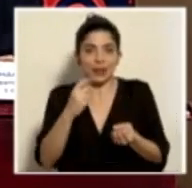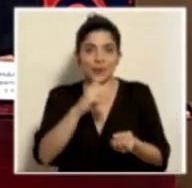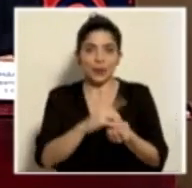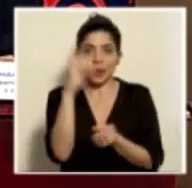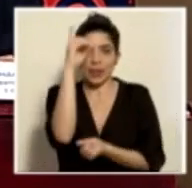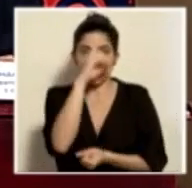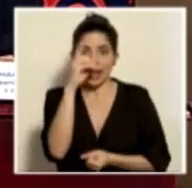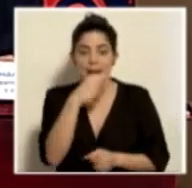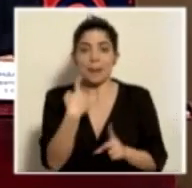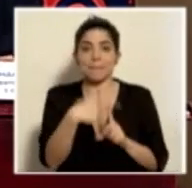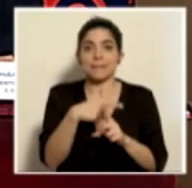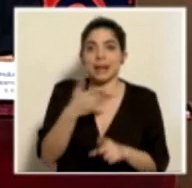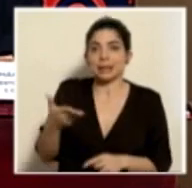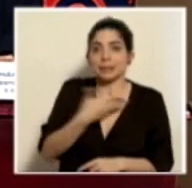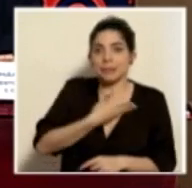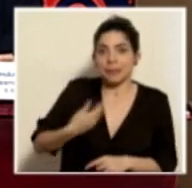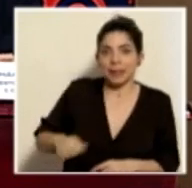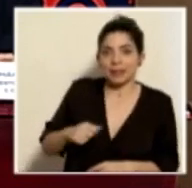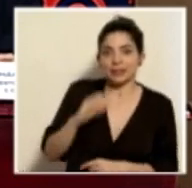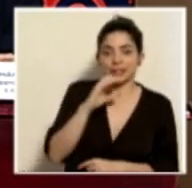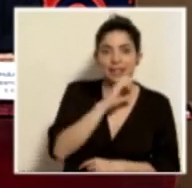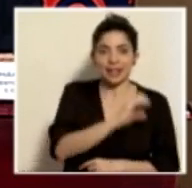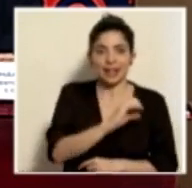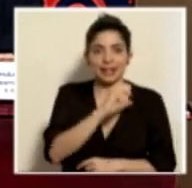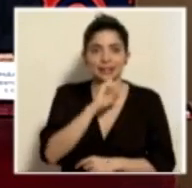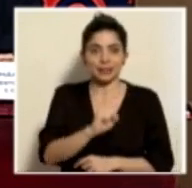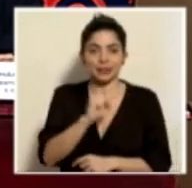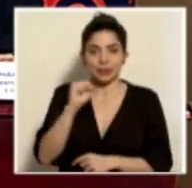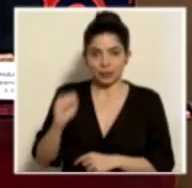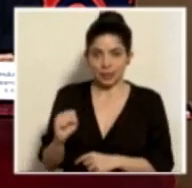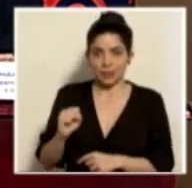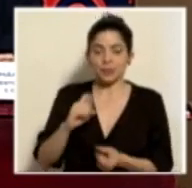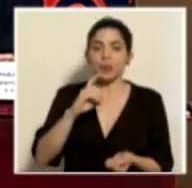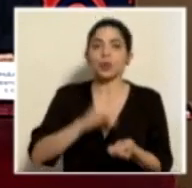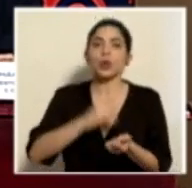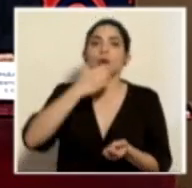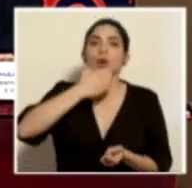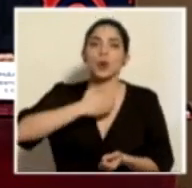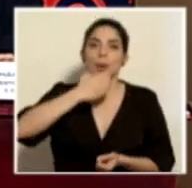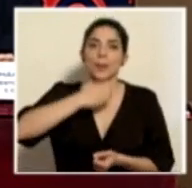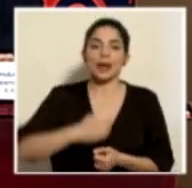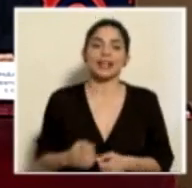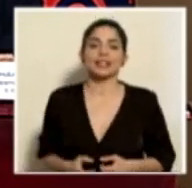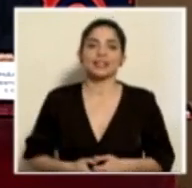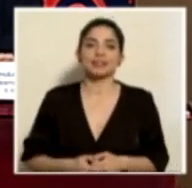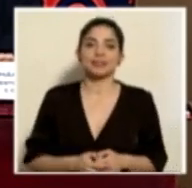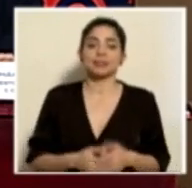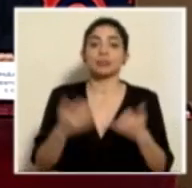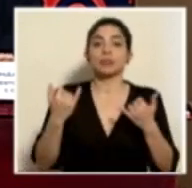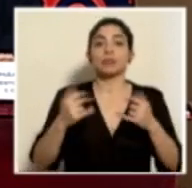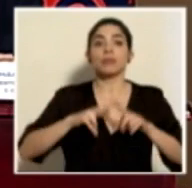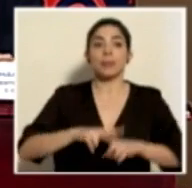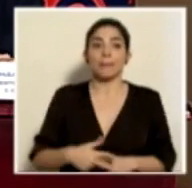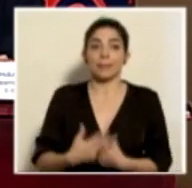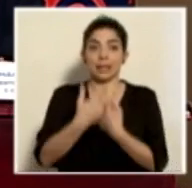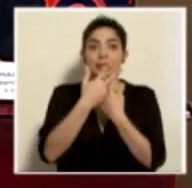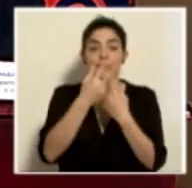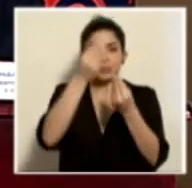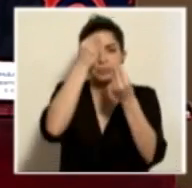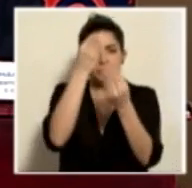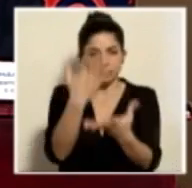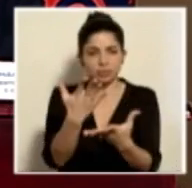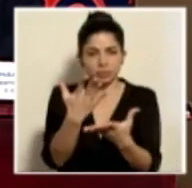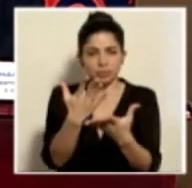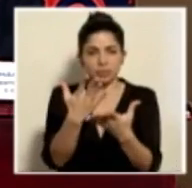Daniel Salas, y al presidente ejecutivo de la Caja Costarricense de Seguro Social, doctor Román Macaya. Iniciamos este